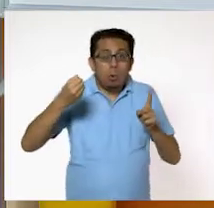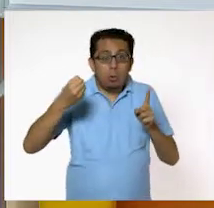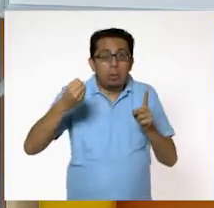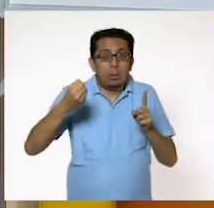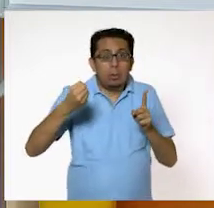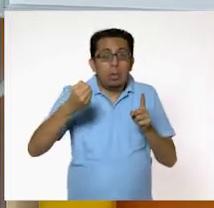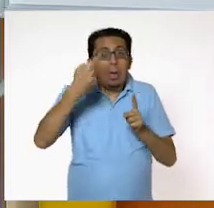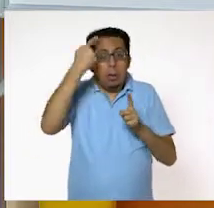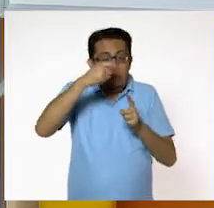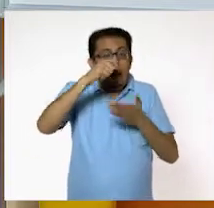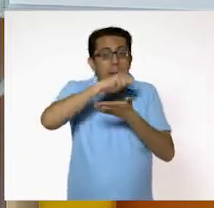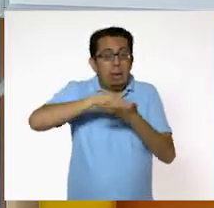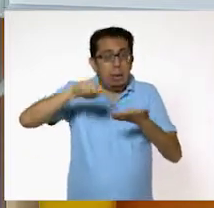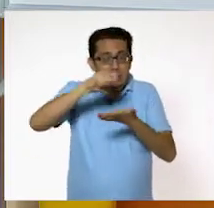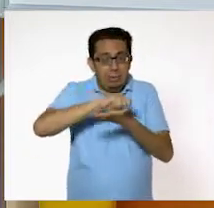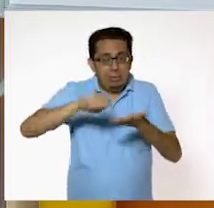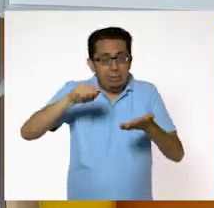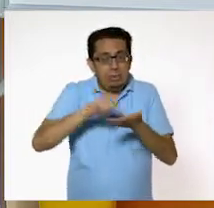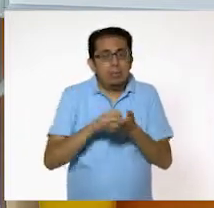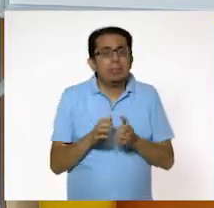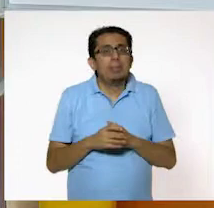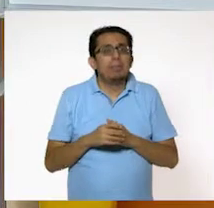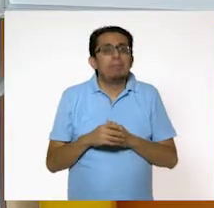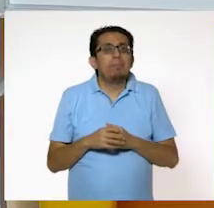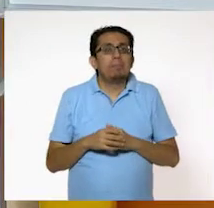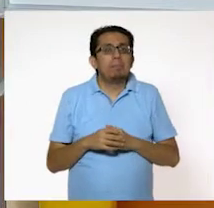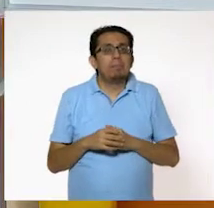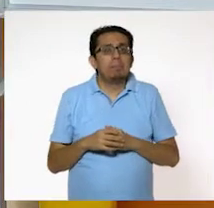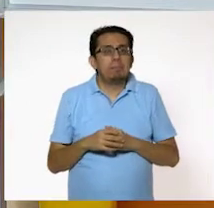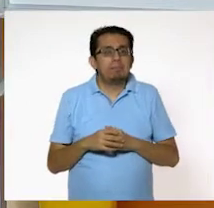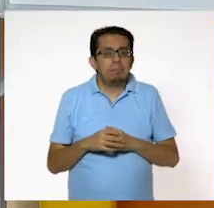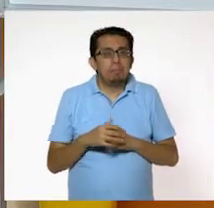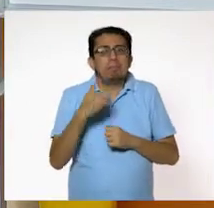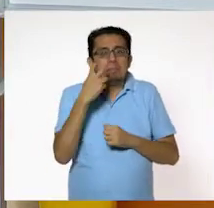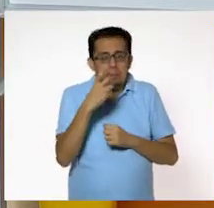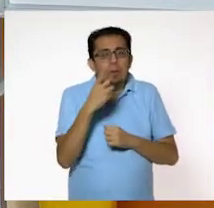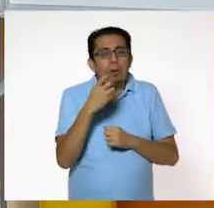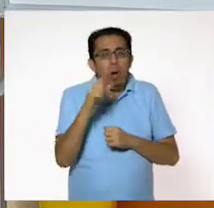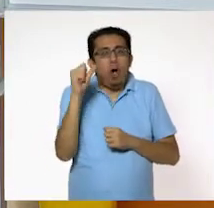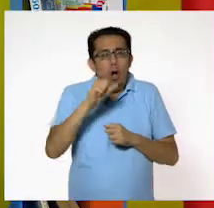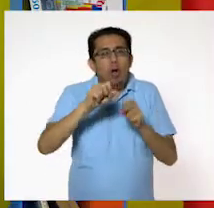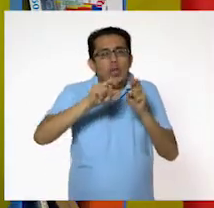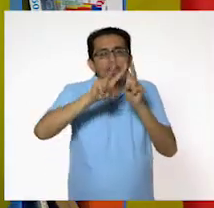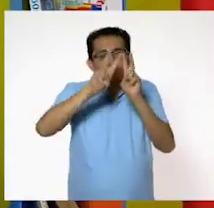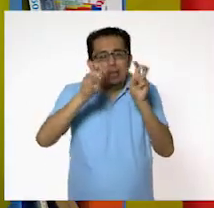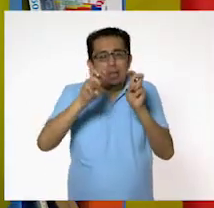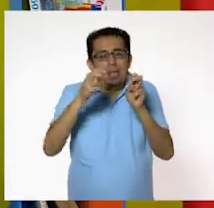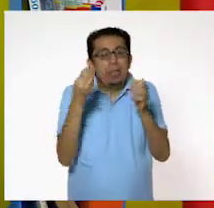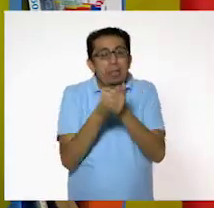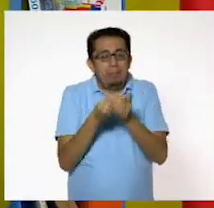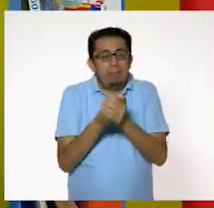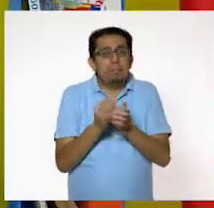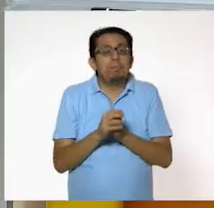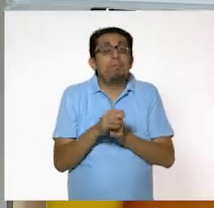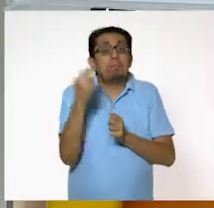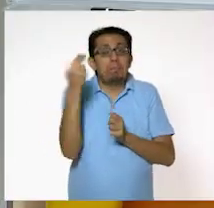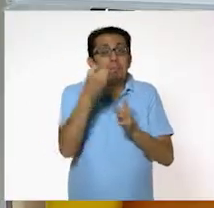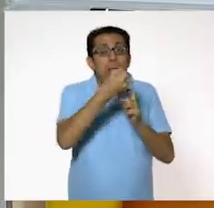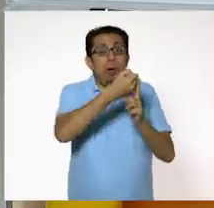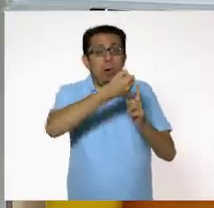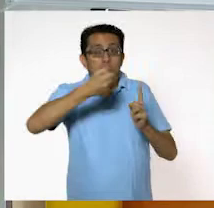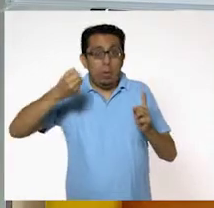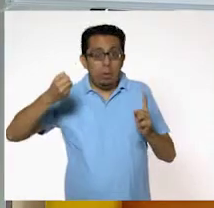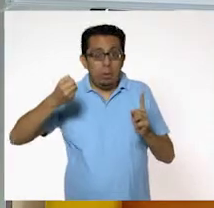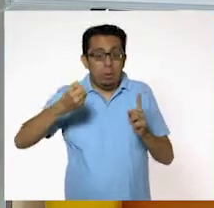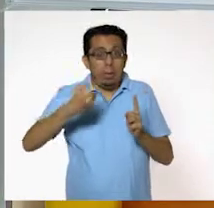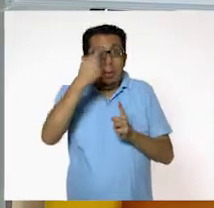al redactar. Exactamente. Como lo decía hoy, la clase, el nombre de la clase, ¿no? Entonces tenemos que tener orden, ¿de